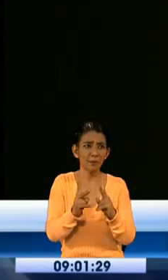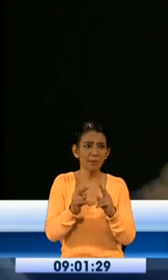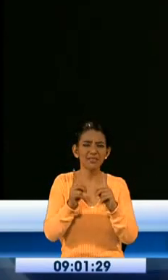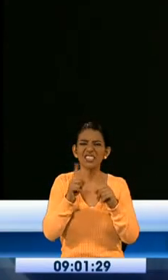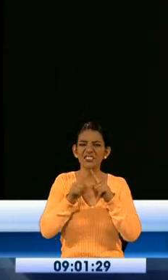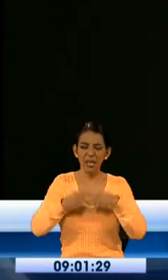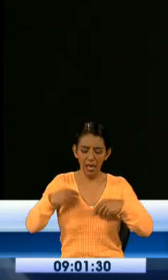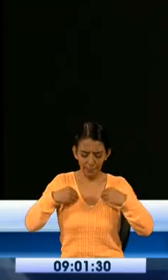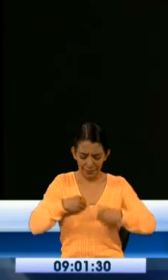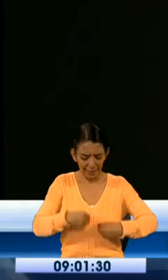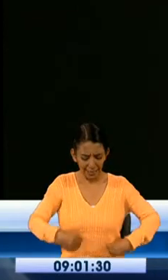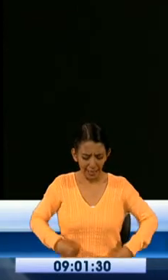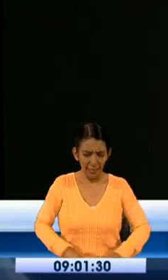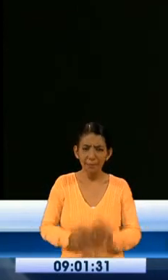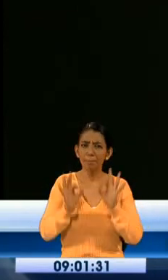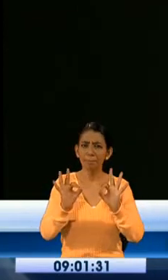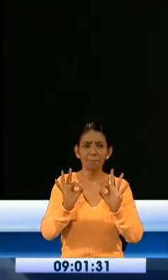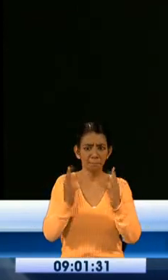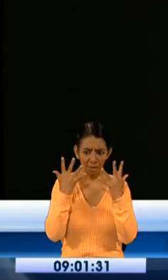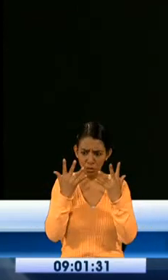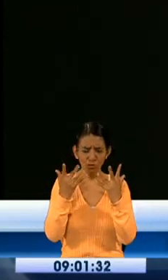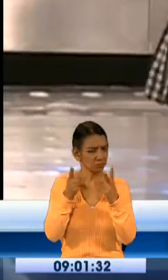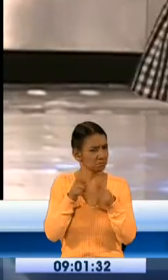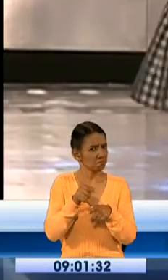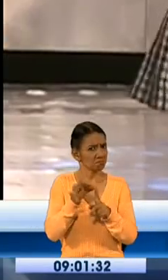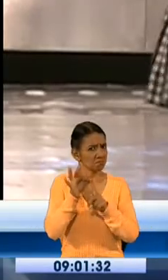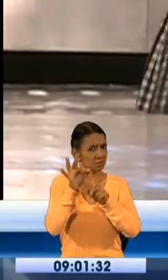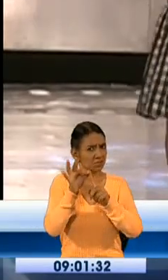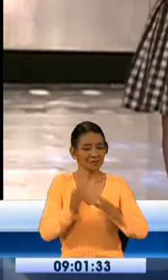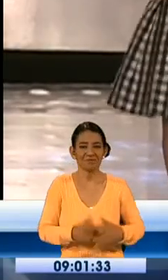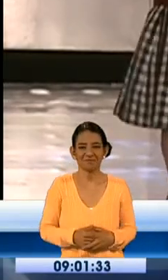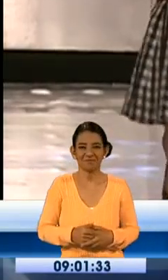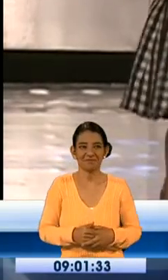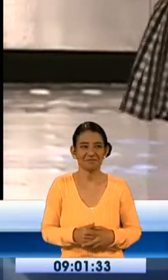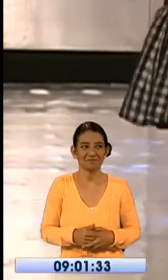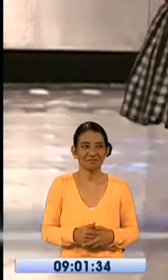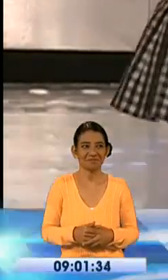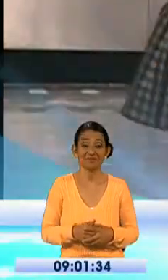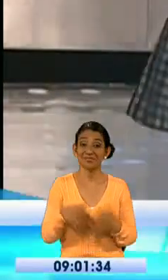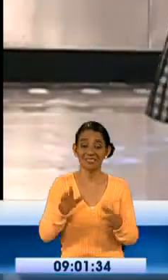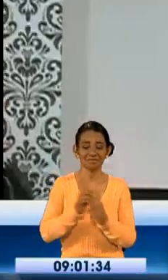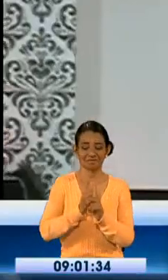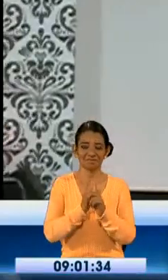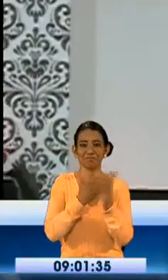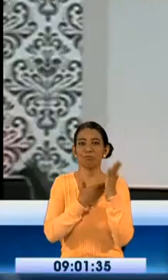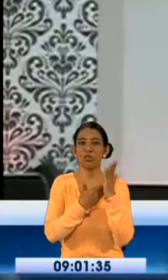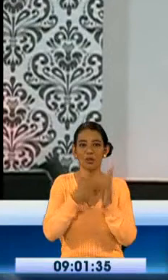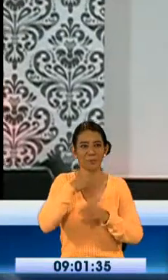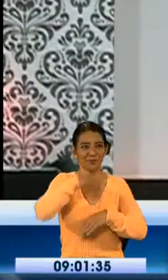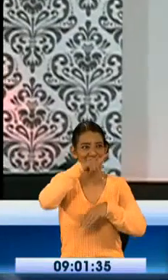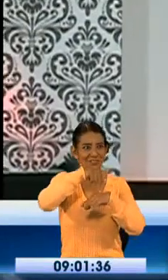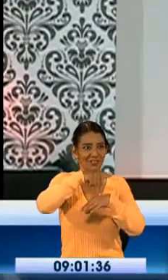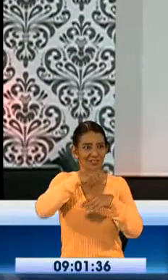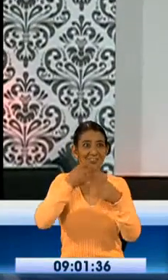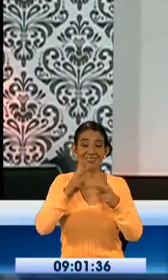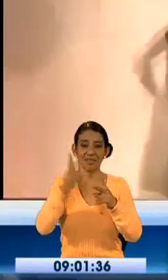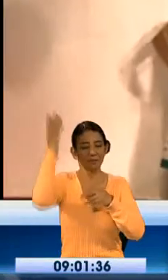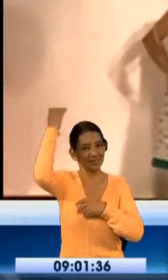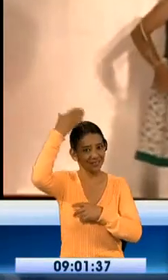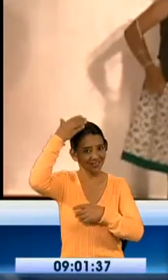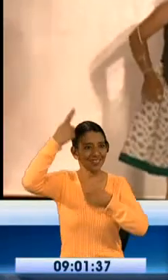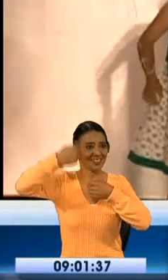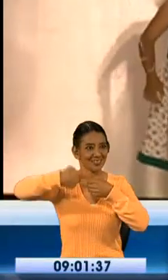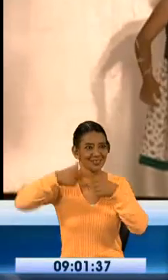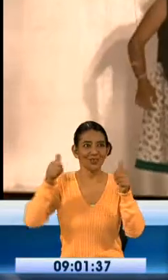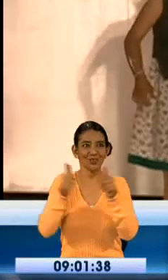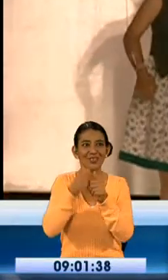apliques, todo hecho a mano, que es algo que le da un toque sumamente exclusivo. Y en el desfile participaron modelos profesionales, además de la Reina de Quito, que junto